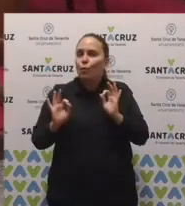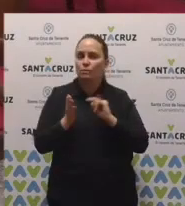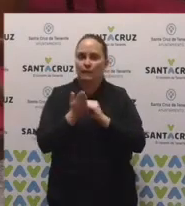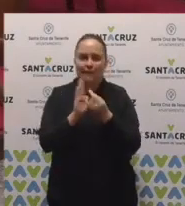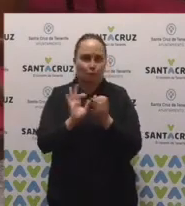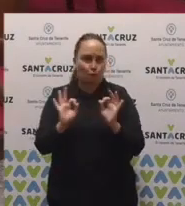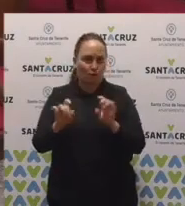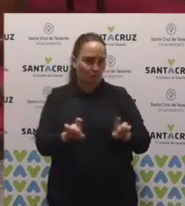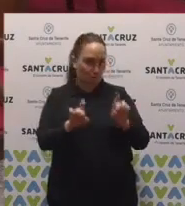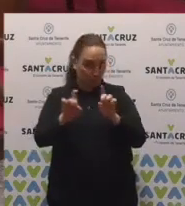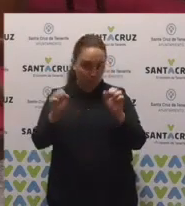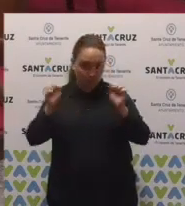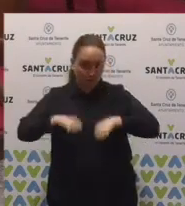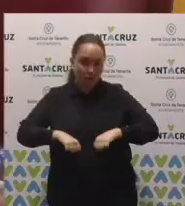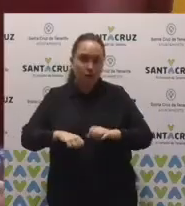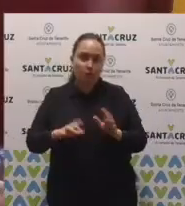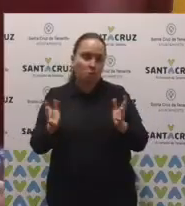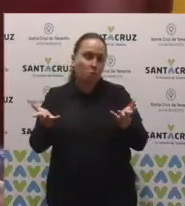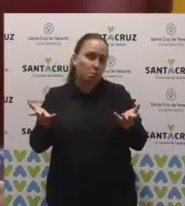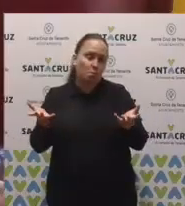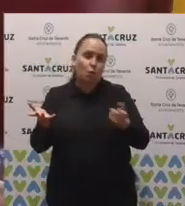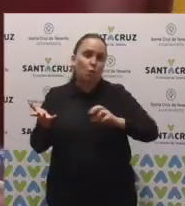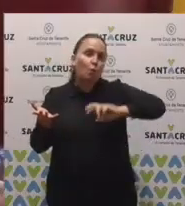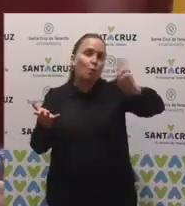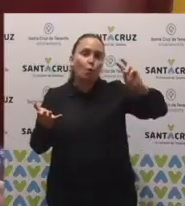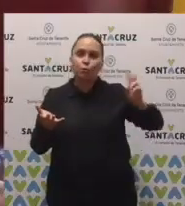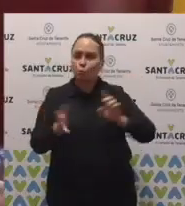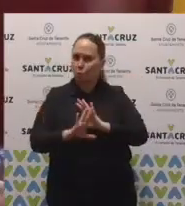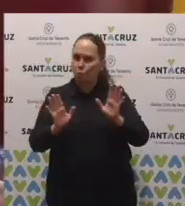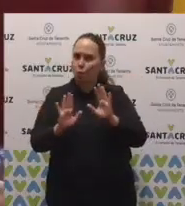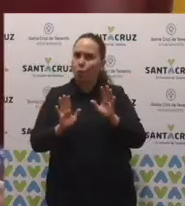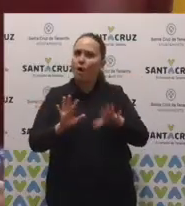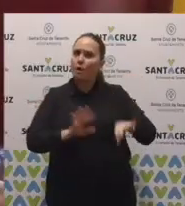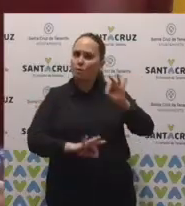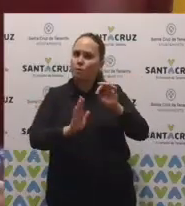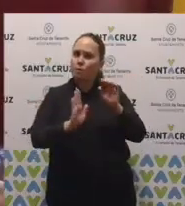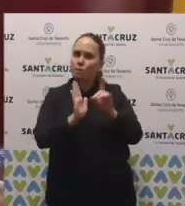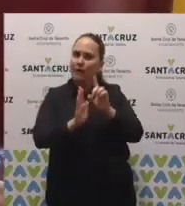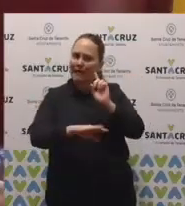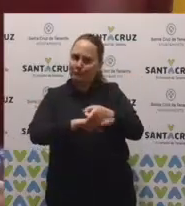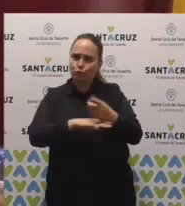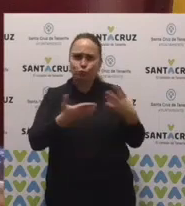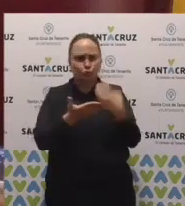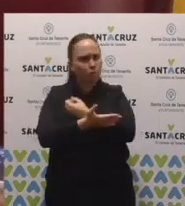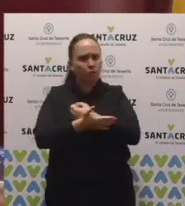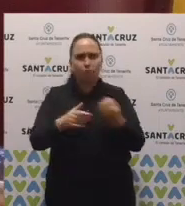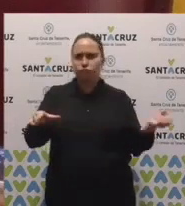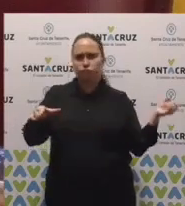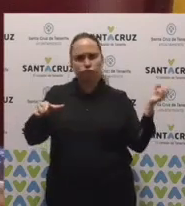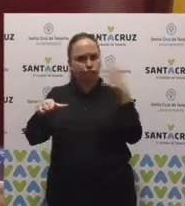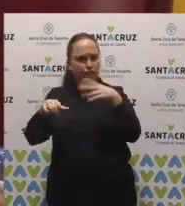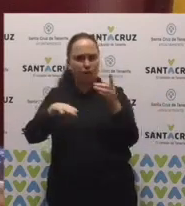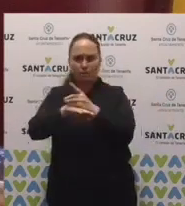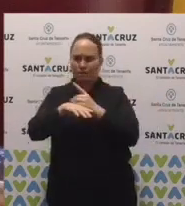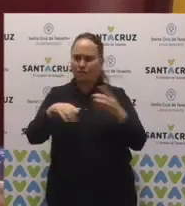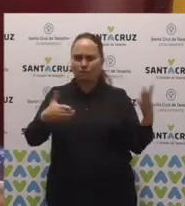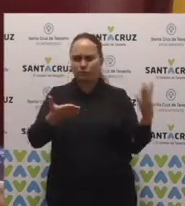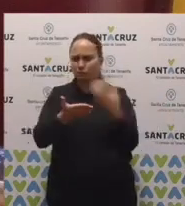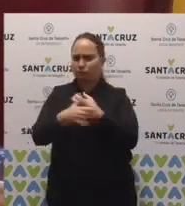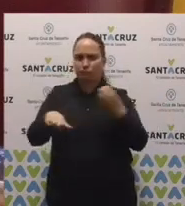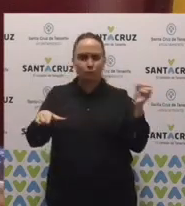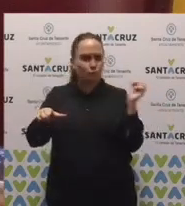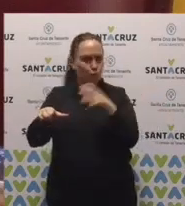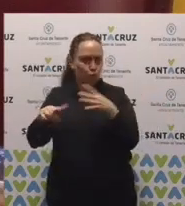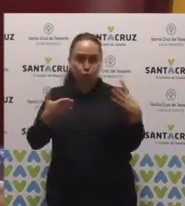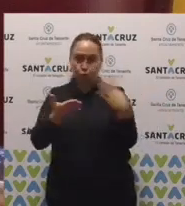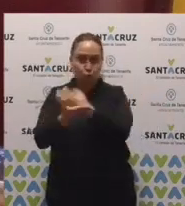informático no ha tenido los secretos están pasados están en la base es